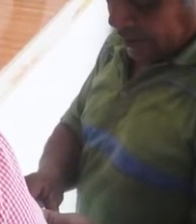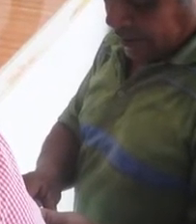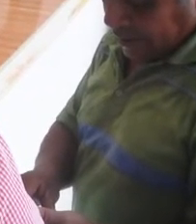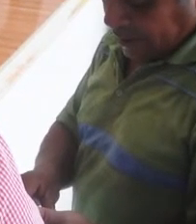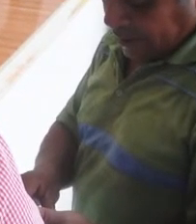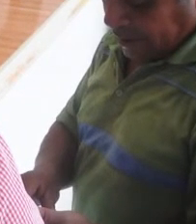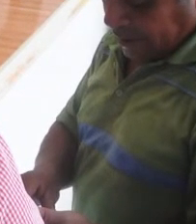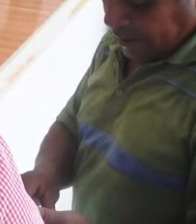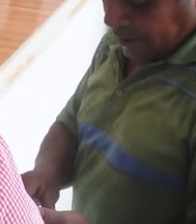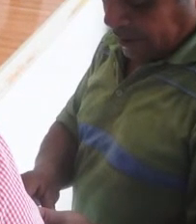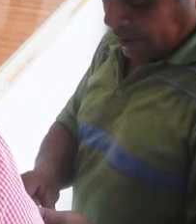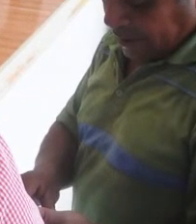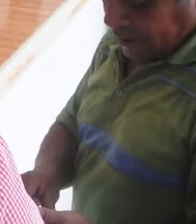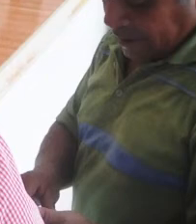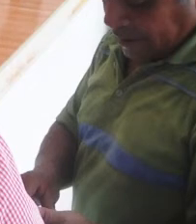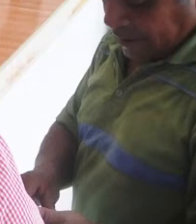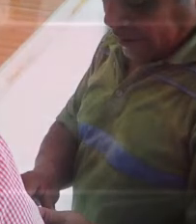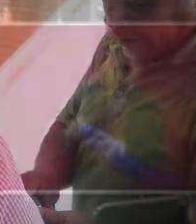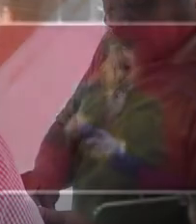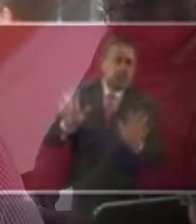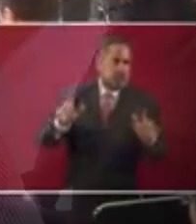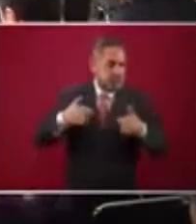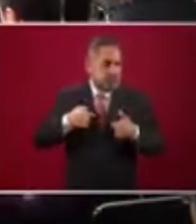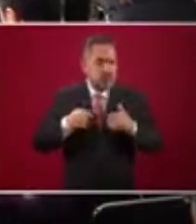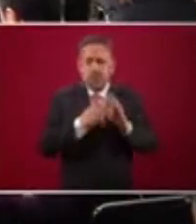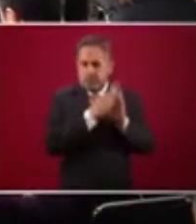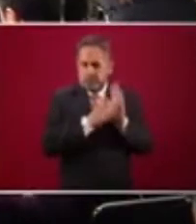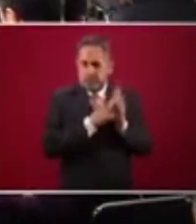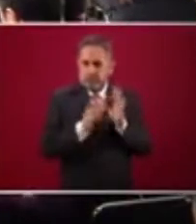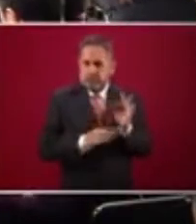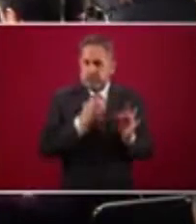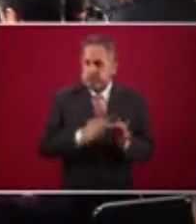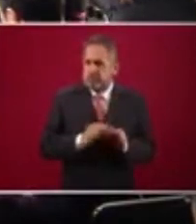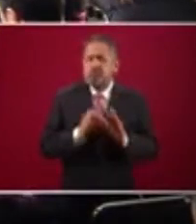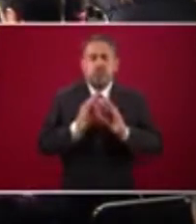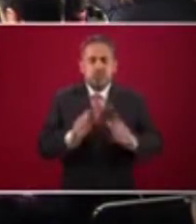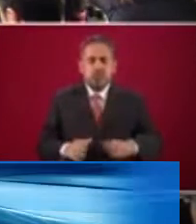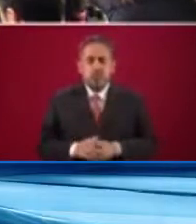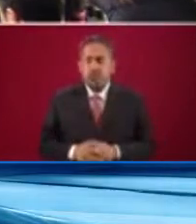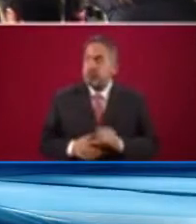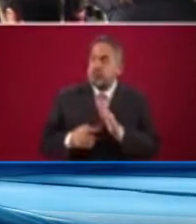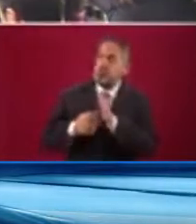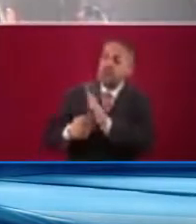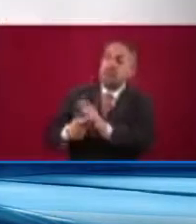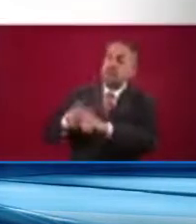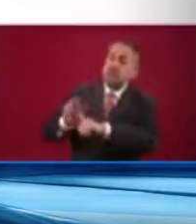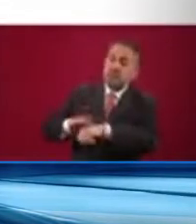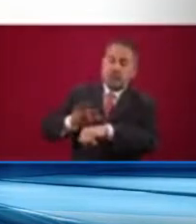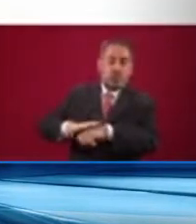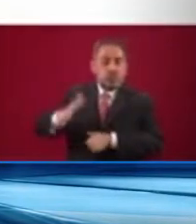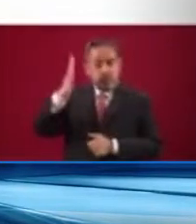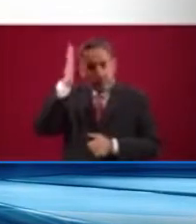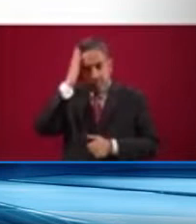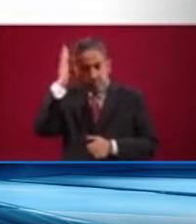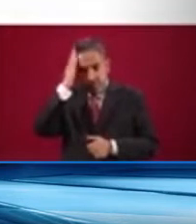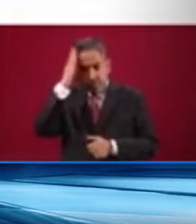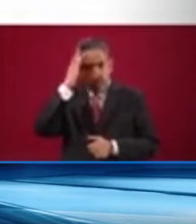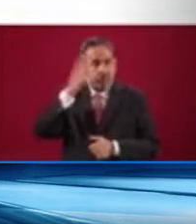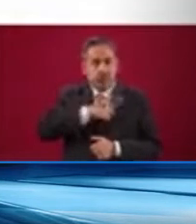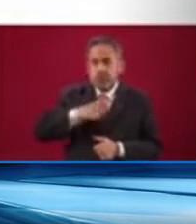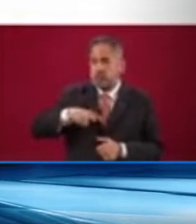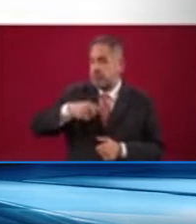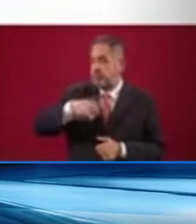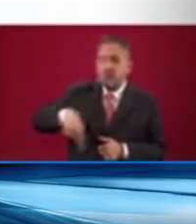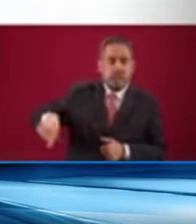general que romero deschamps dejó acéfala estableciendo que sus dirigentes deberán ser electos a través